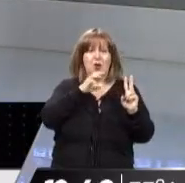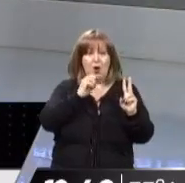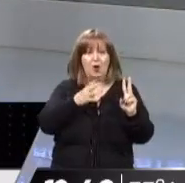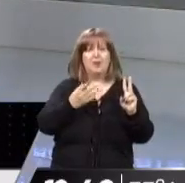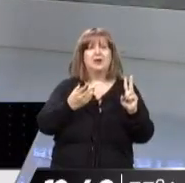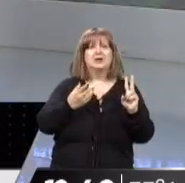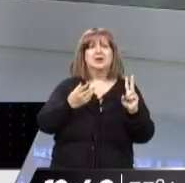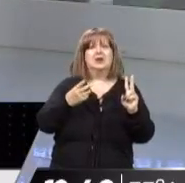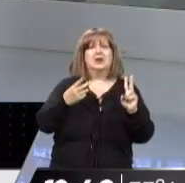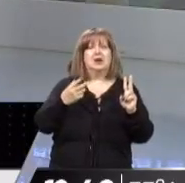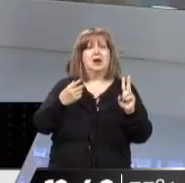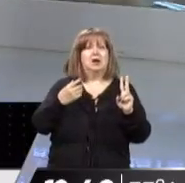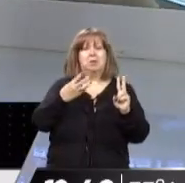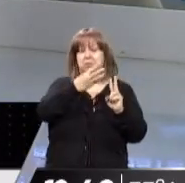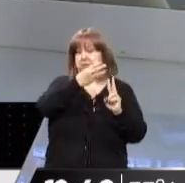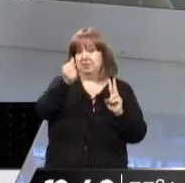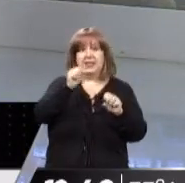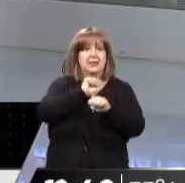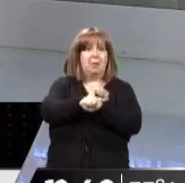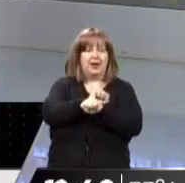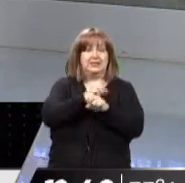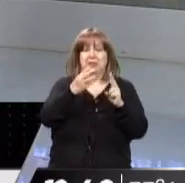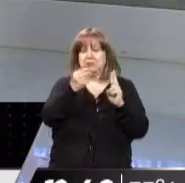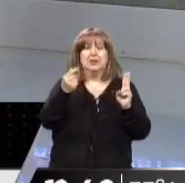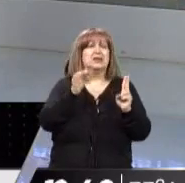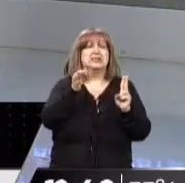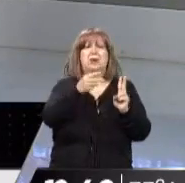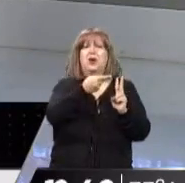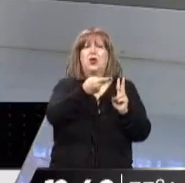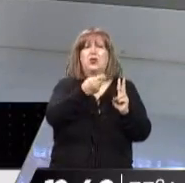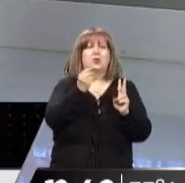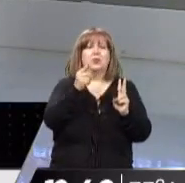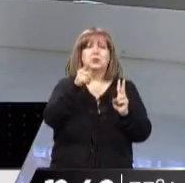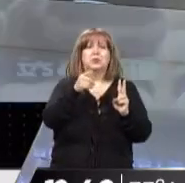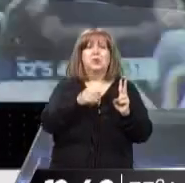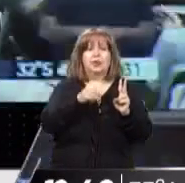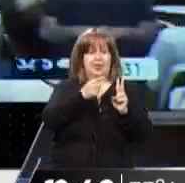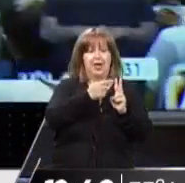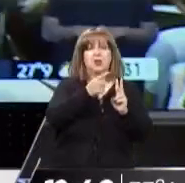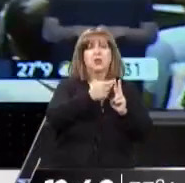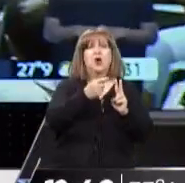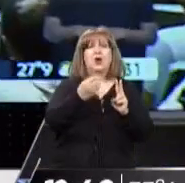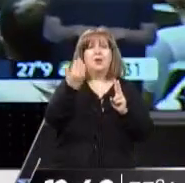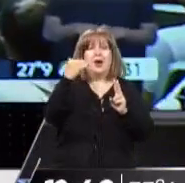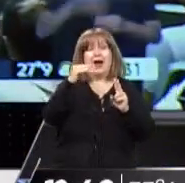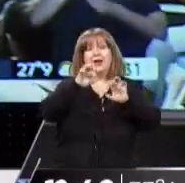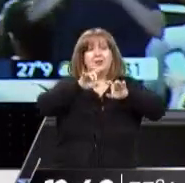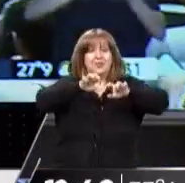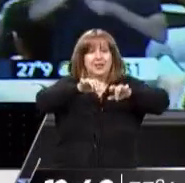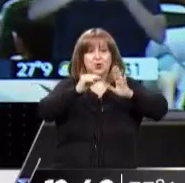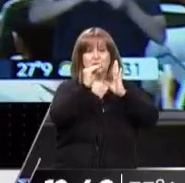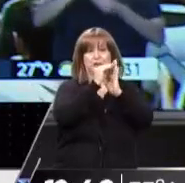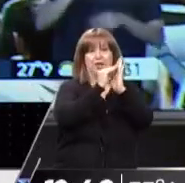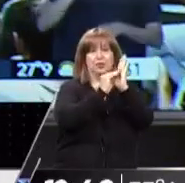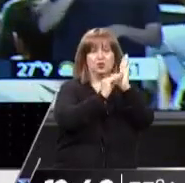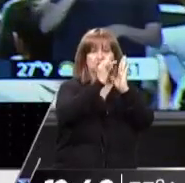¿Los tenían, por supuesto, como dos de los desaparecidos? ¿Qué sabían de ellos dos? Sí, estaba en el banco de datos, pero no teníamos mucha